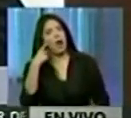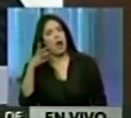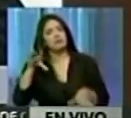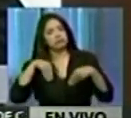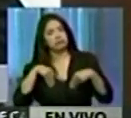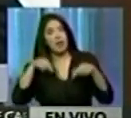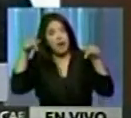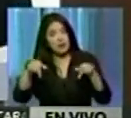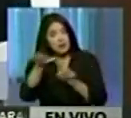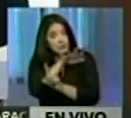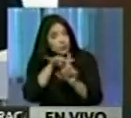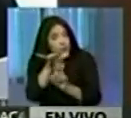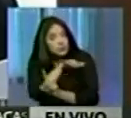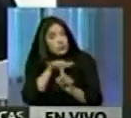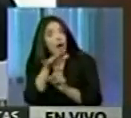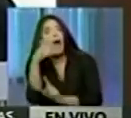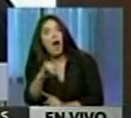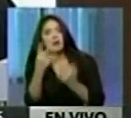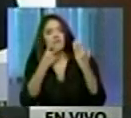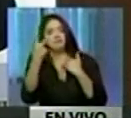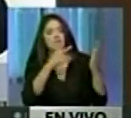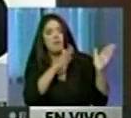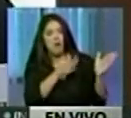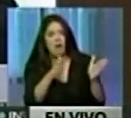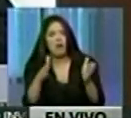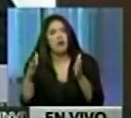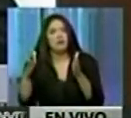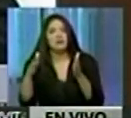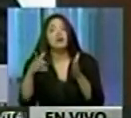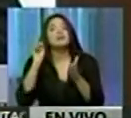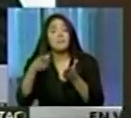en estas acciones están planificadas y